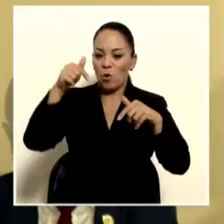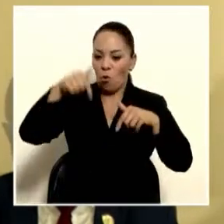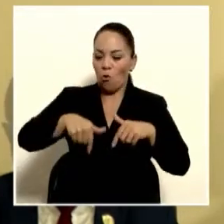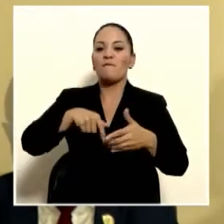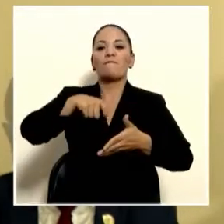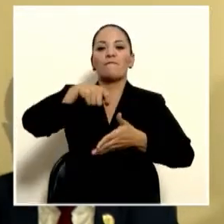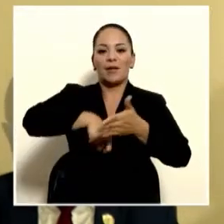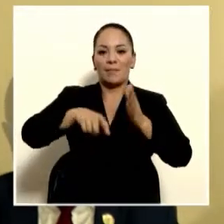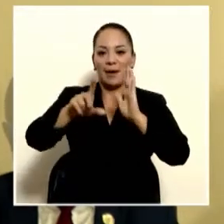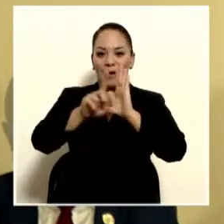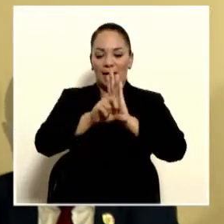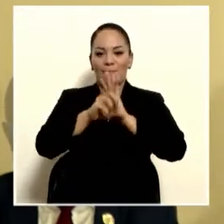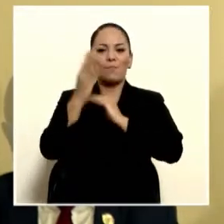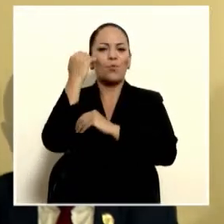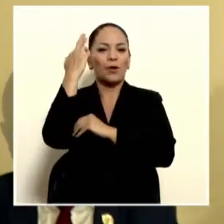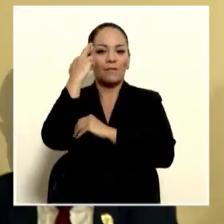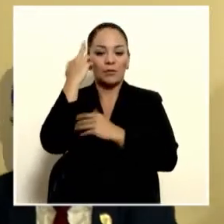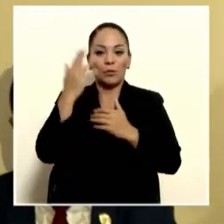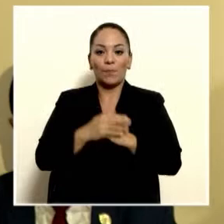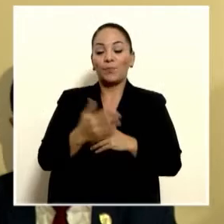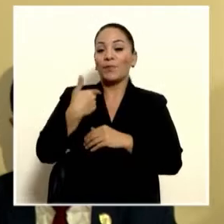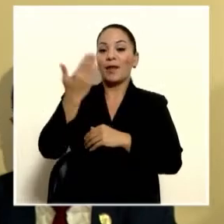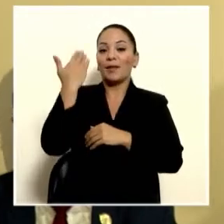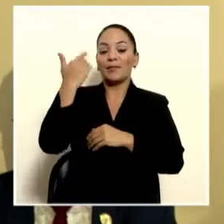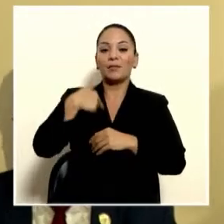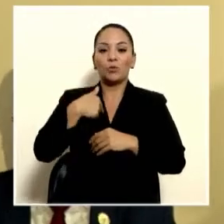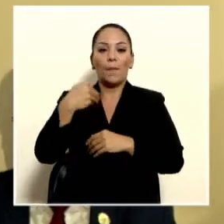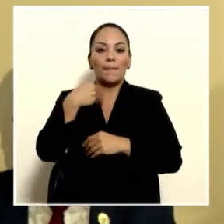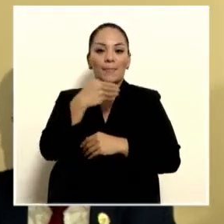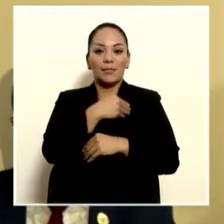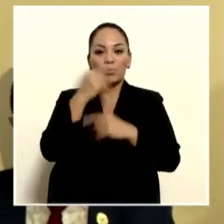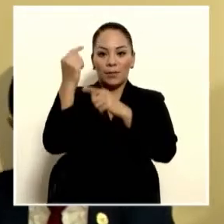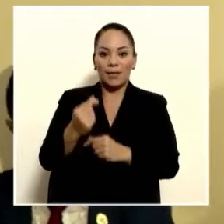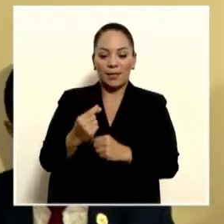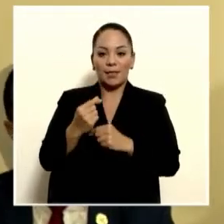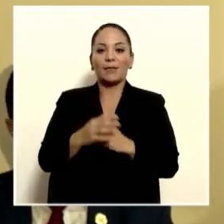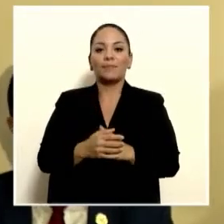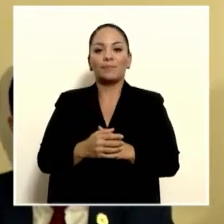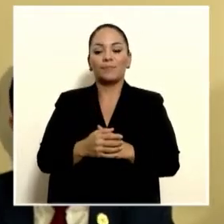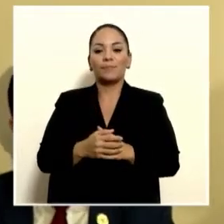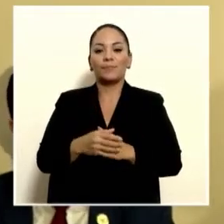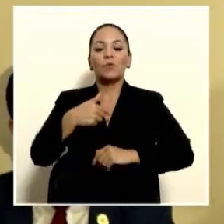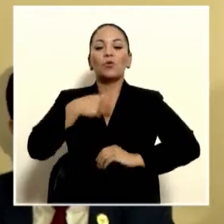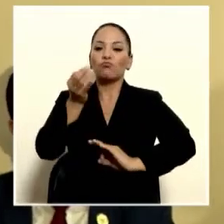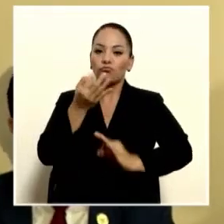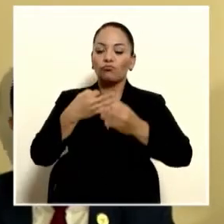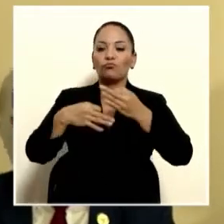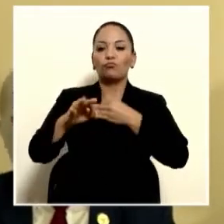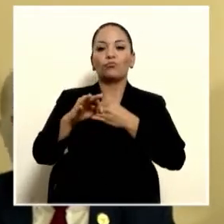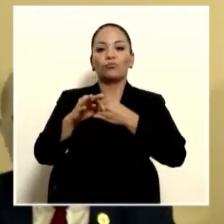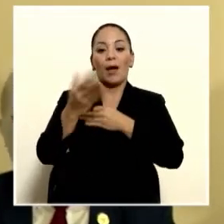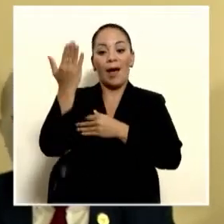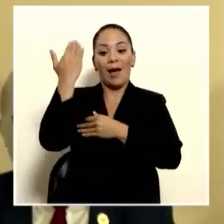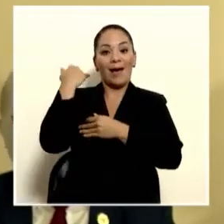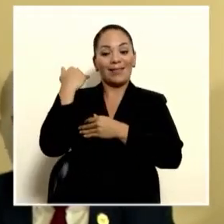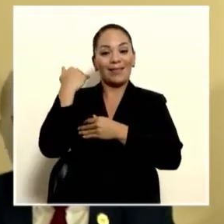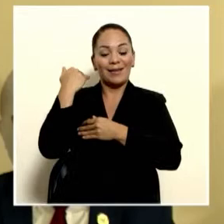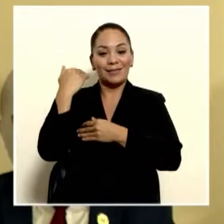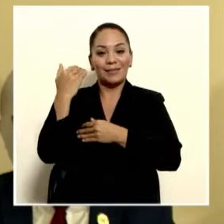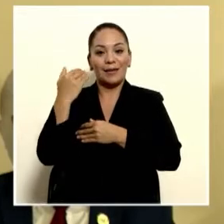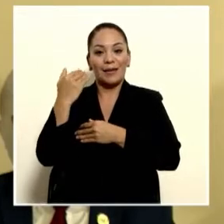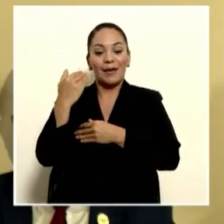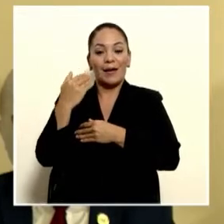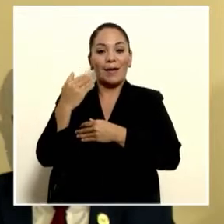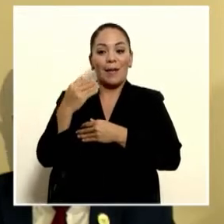esta ley, porque cuando yo fui ministro de Hacienda y destituí al antiguo director general de